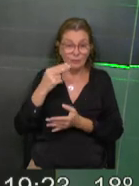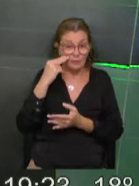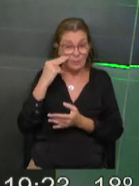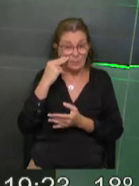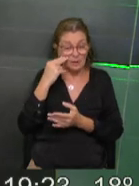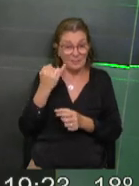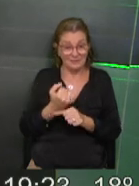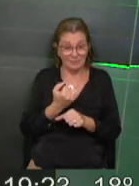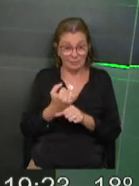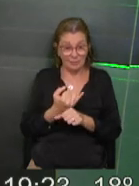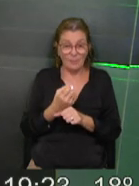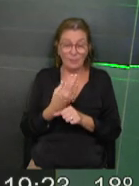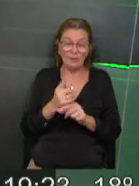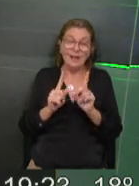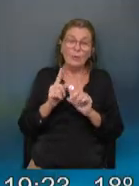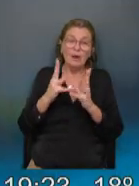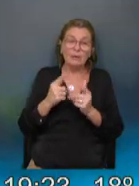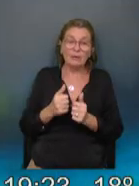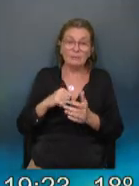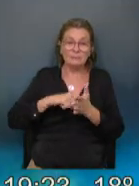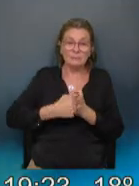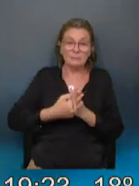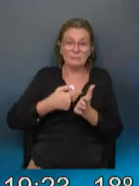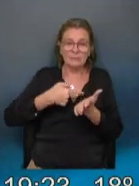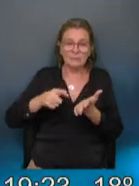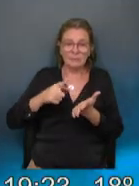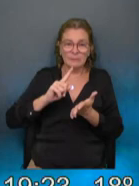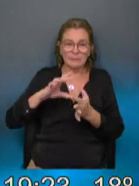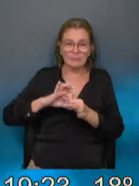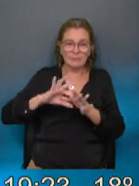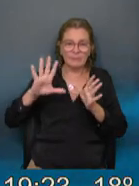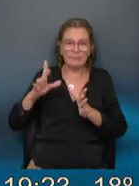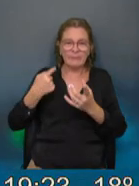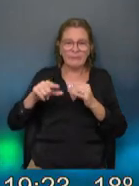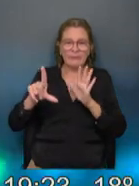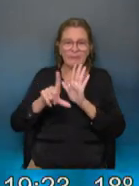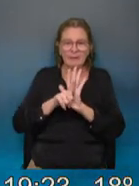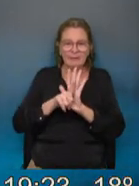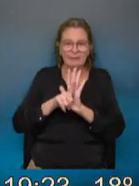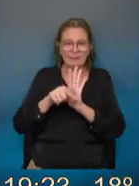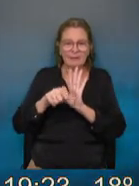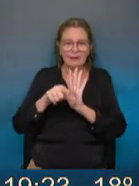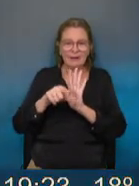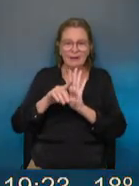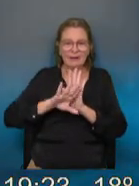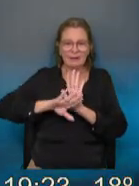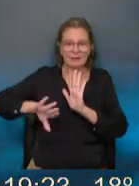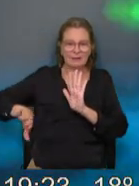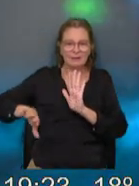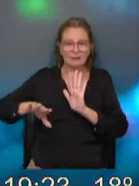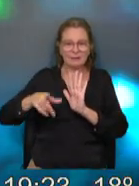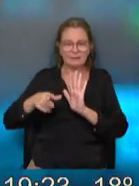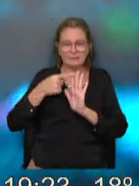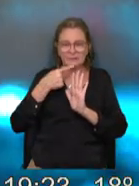problema institucionalmente, ¿sí? Uh-huh. Porque de alguna manera el Banco Central tiene que tener esa autonomía, que no la tenemos legalmente, pero deberíamos tenerla. Es decir, que esté aislado de las